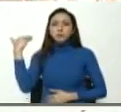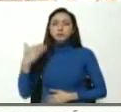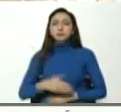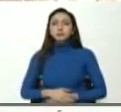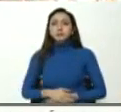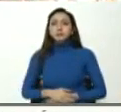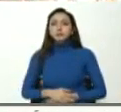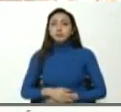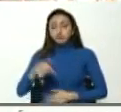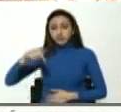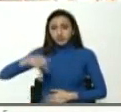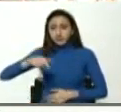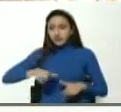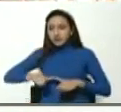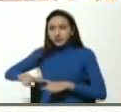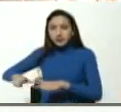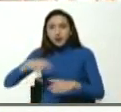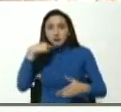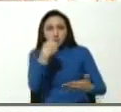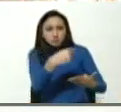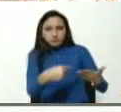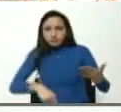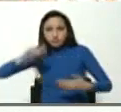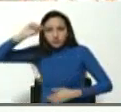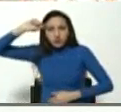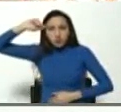aquí se conservan sus nombres